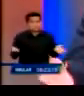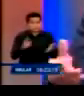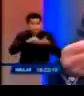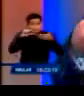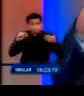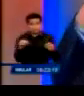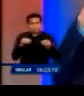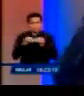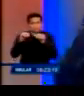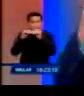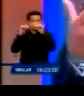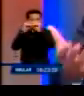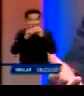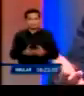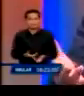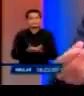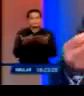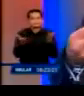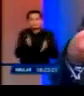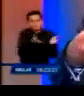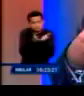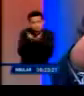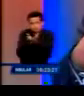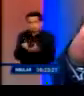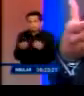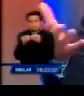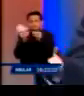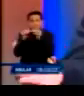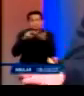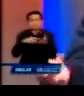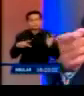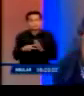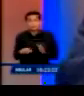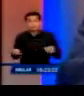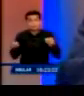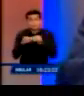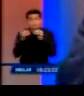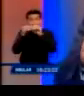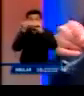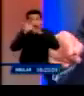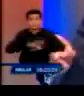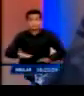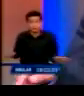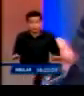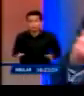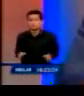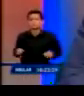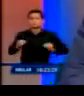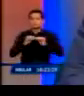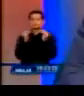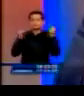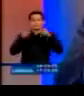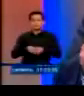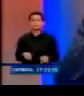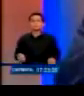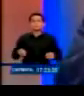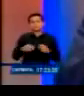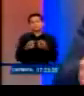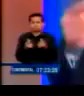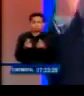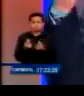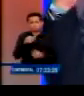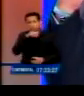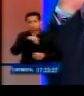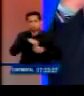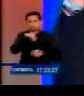financiero sigue creciendo, que los servicios que lo está dando no solo que van aumentando hacia la ciudadanía, sino que sigue generando una rentabilidad